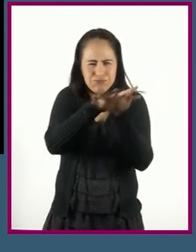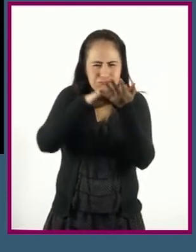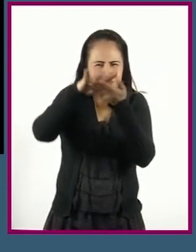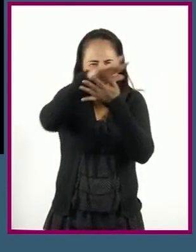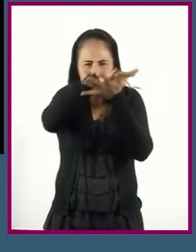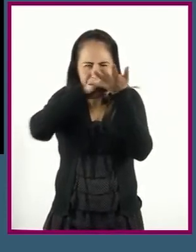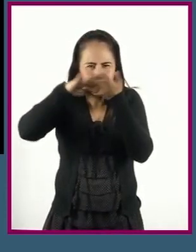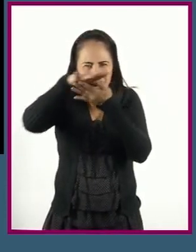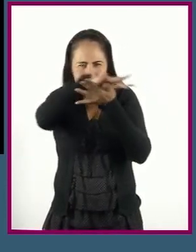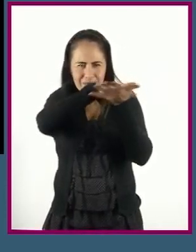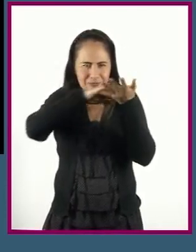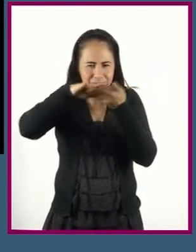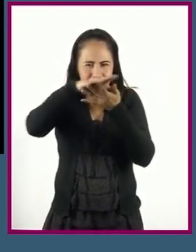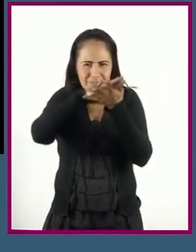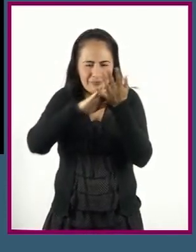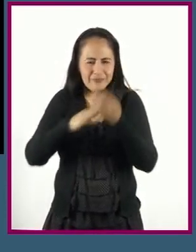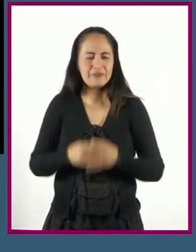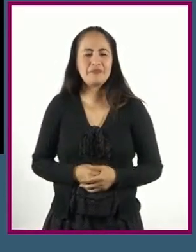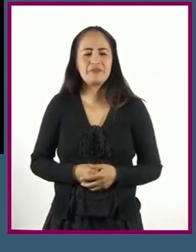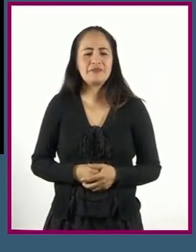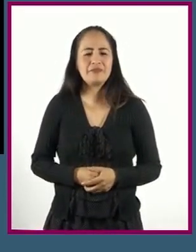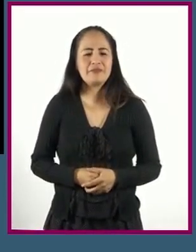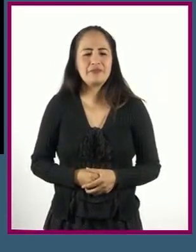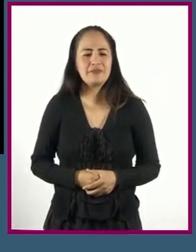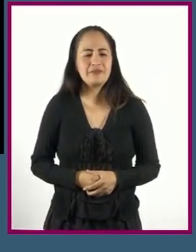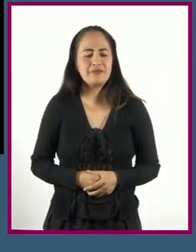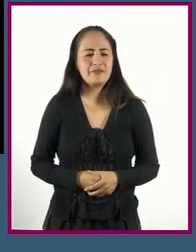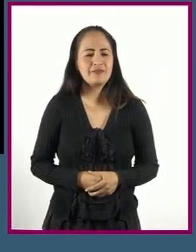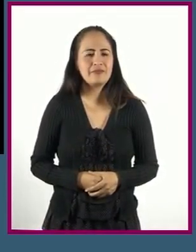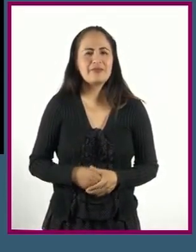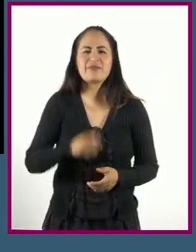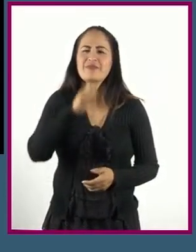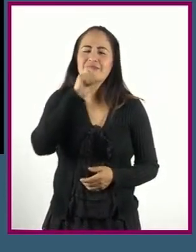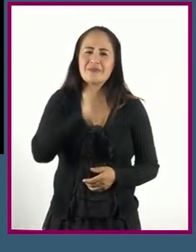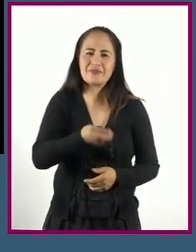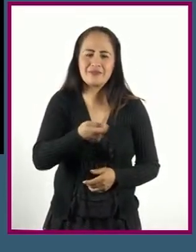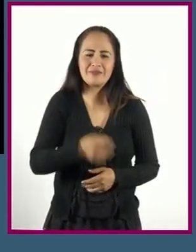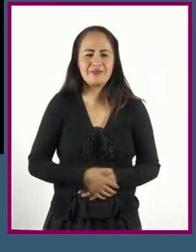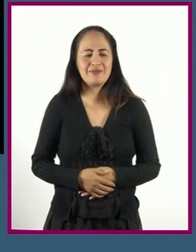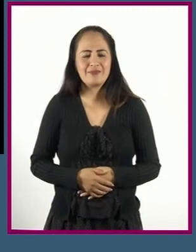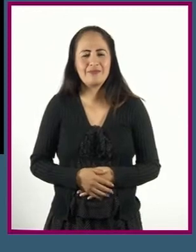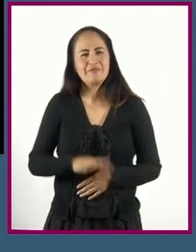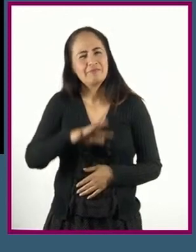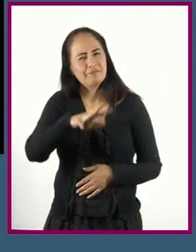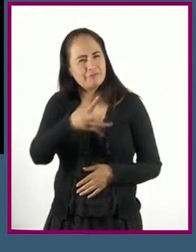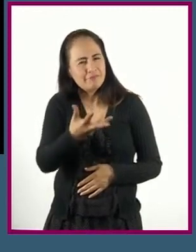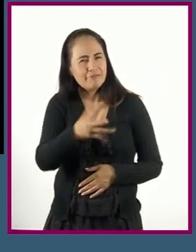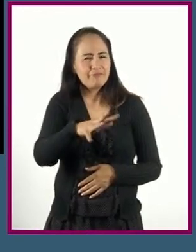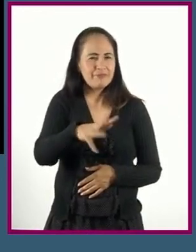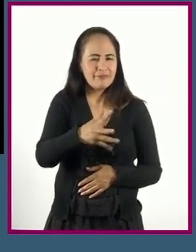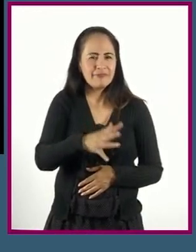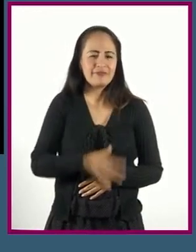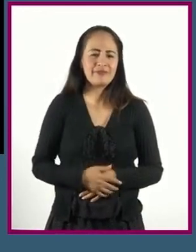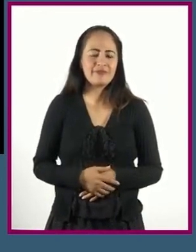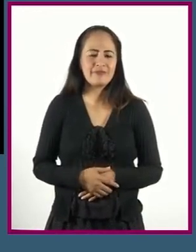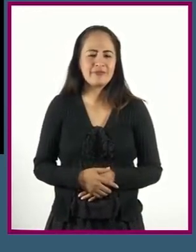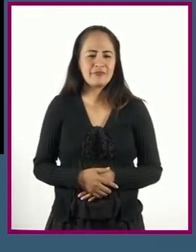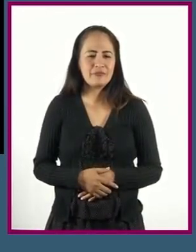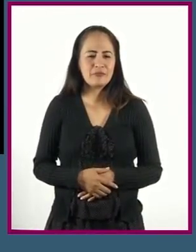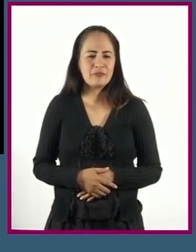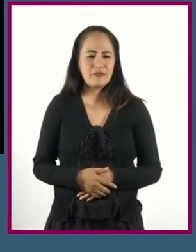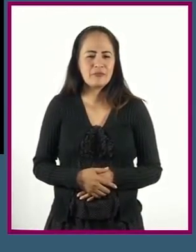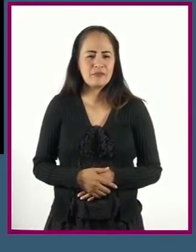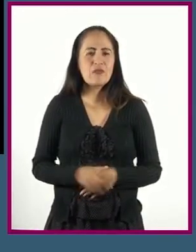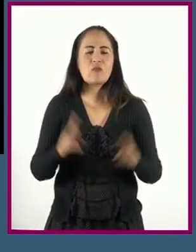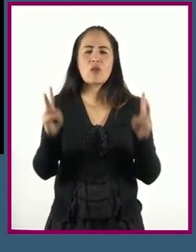se mezclan y esto representa una mezcla aproximadamente con la